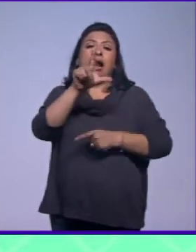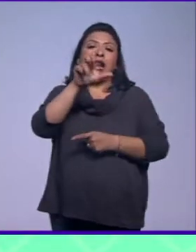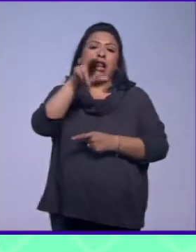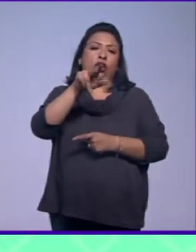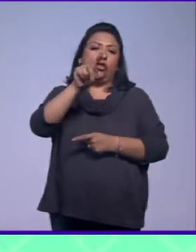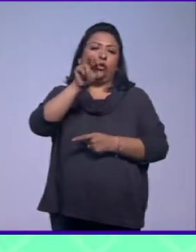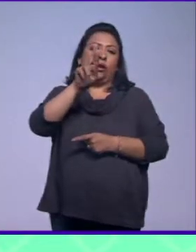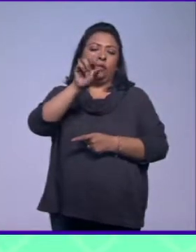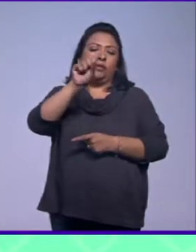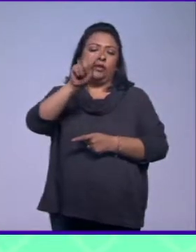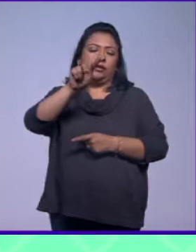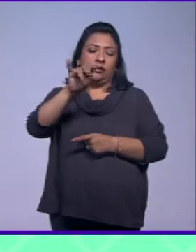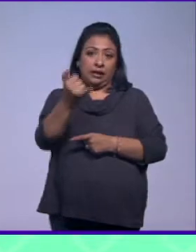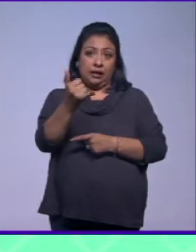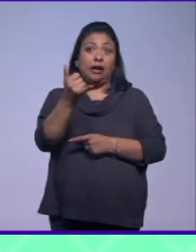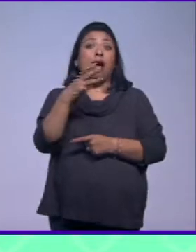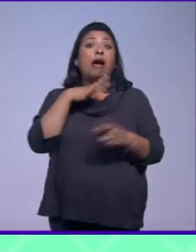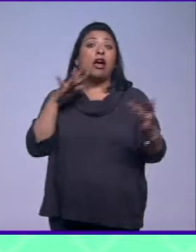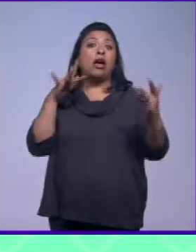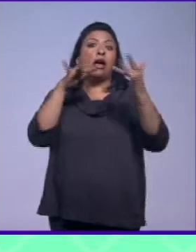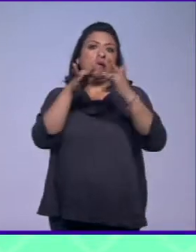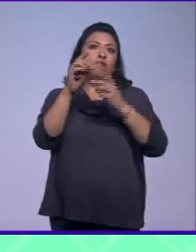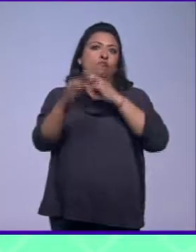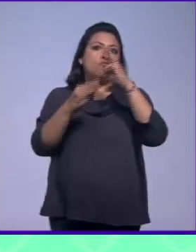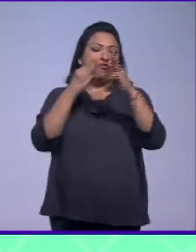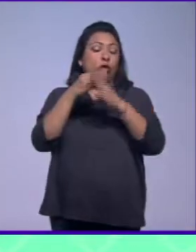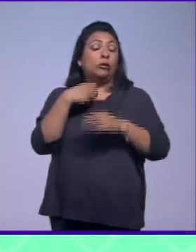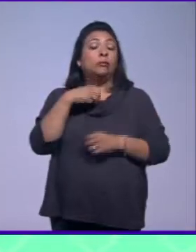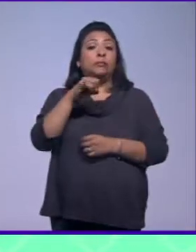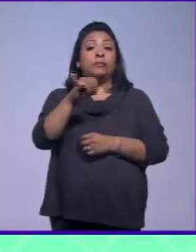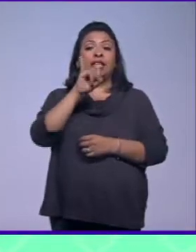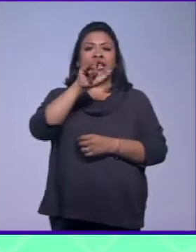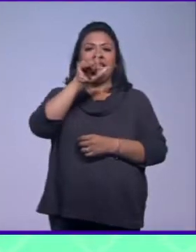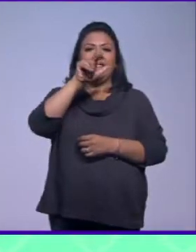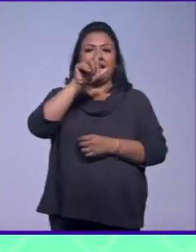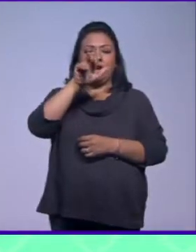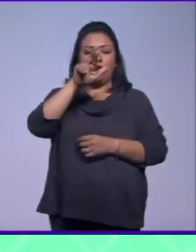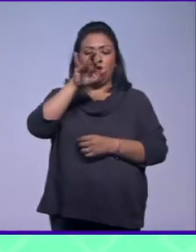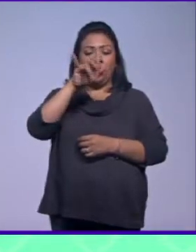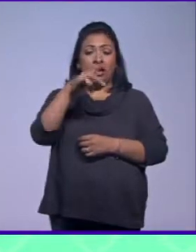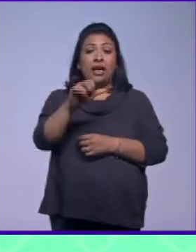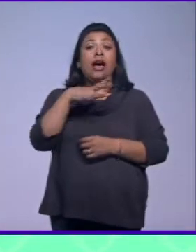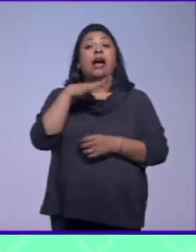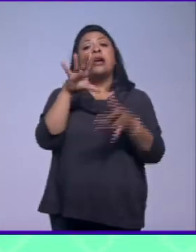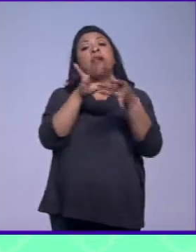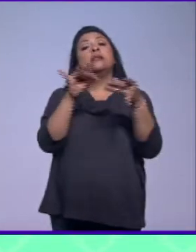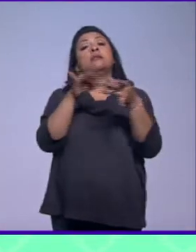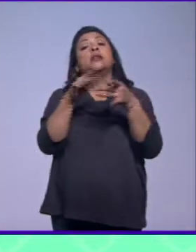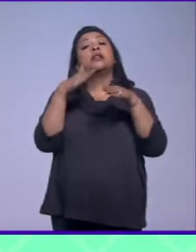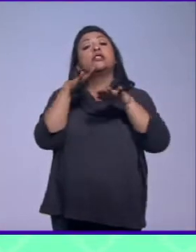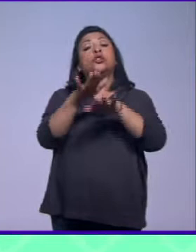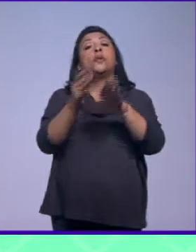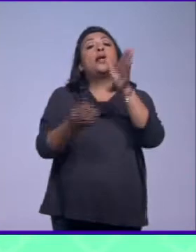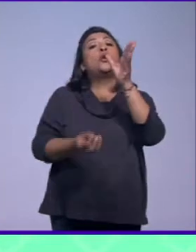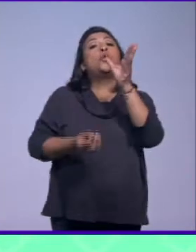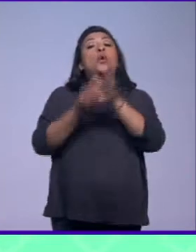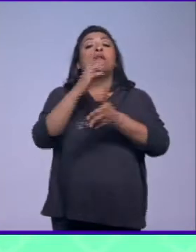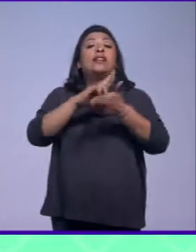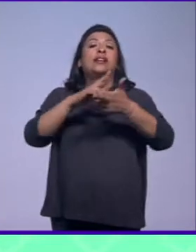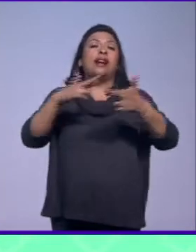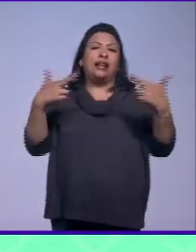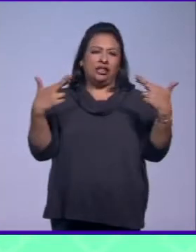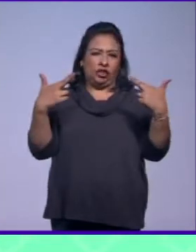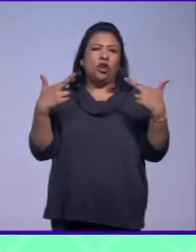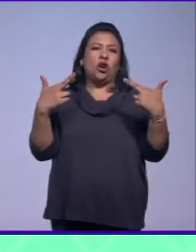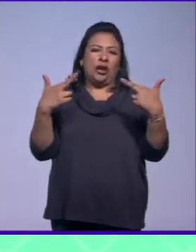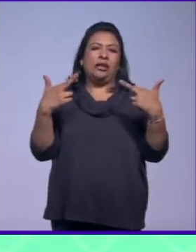trotsky lo tenemos más que nos conecta con el mundo rafael en efecto y rodríguez santibáñez nos va a estar platicando de las nuevas relaciones de